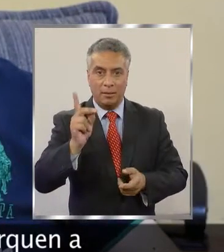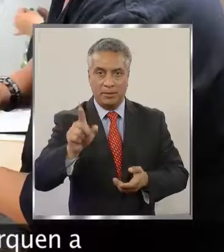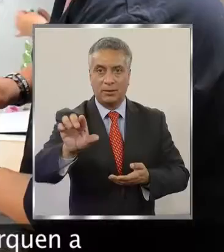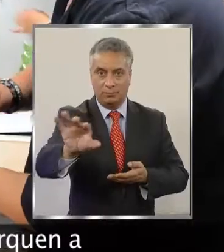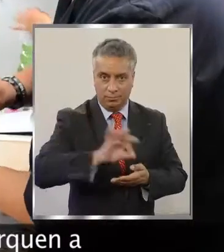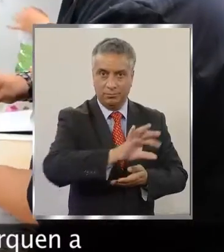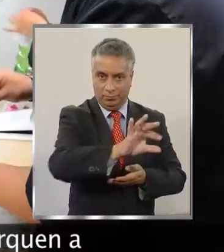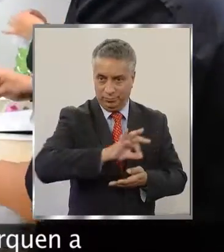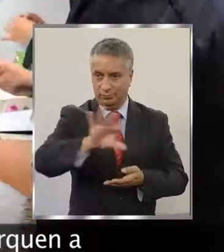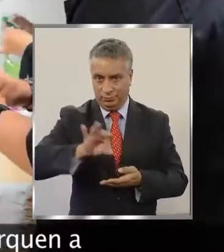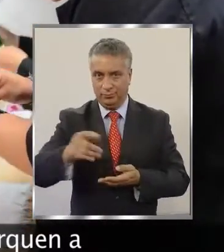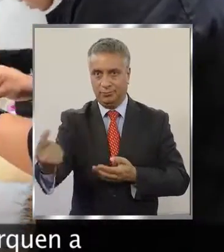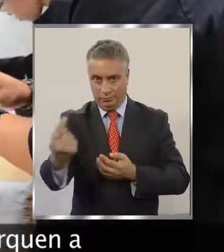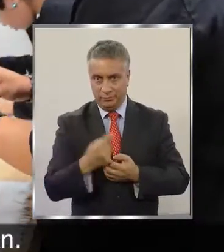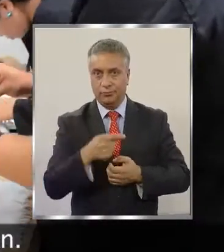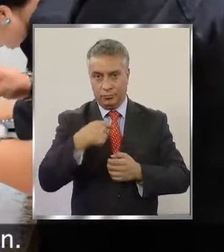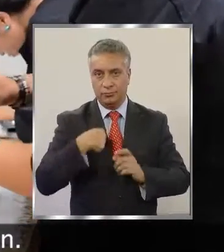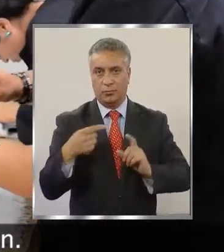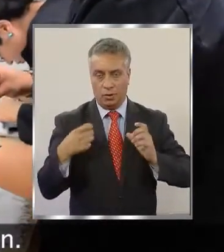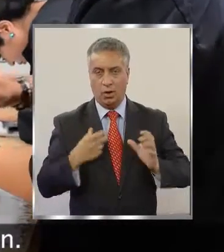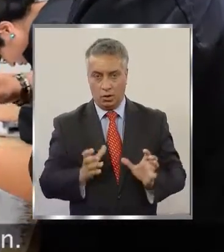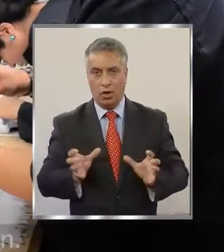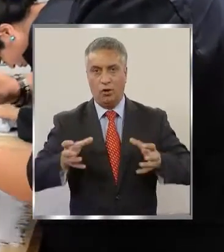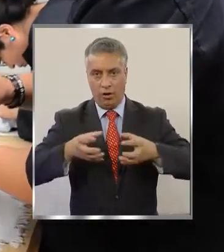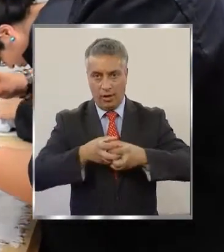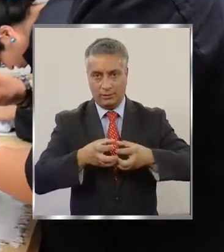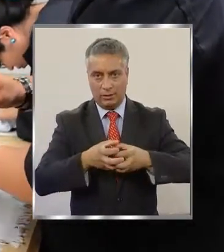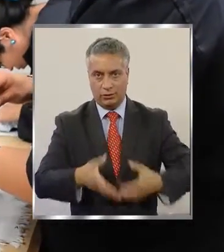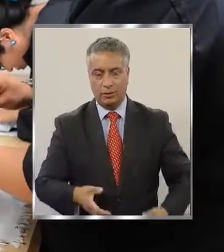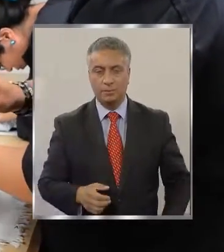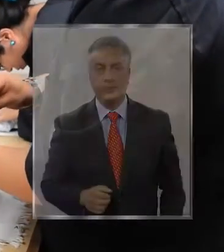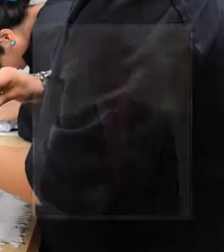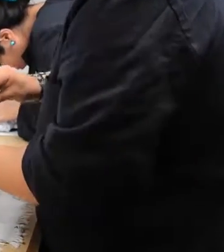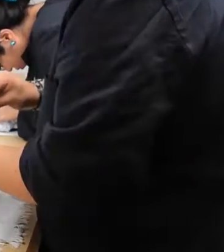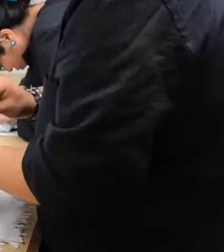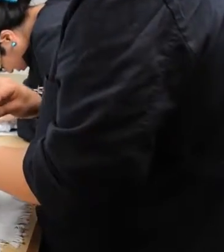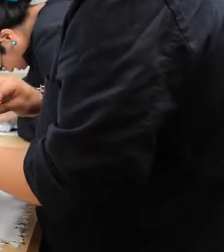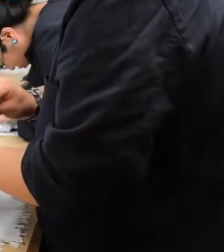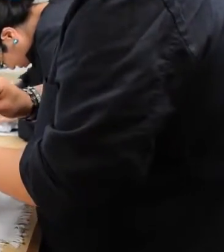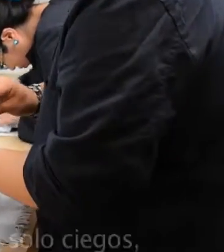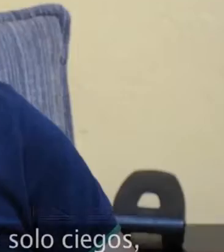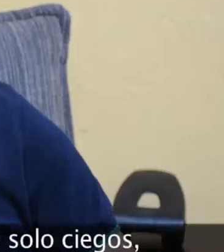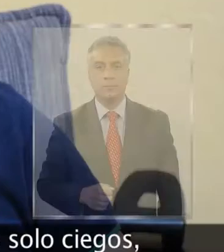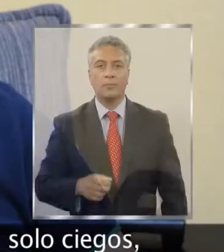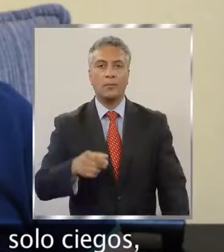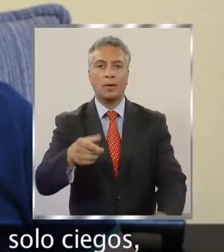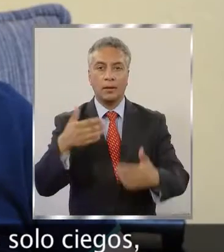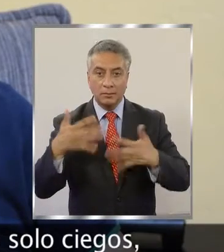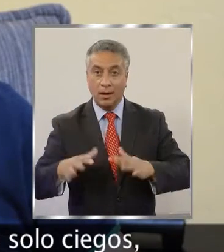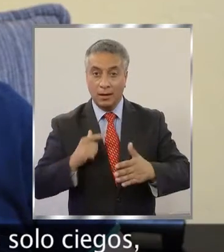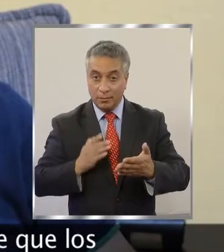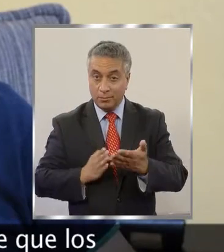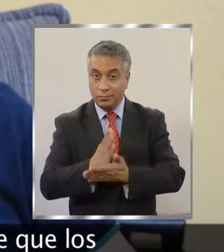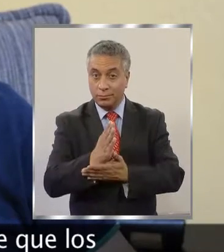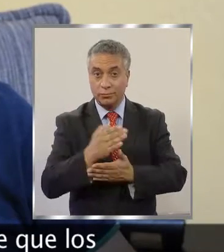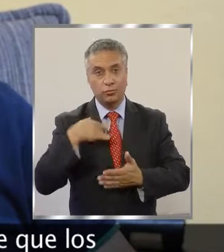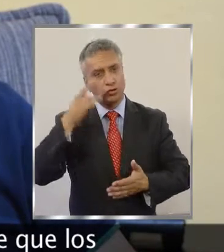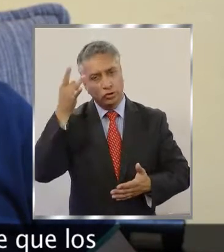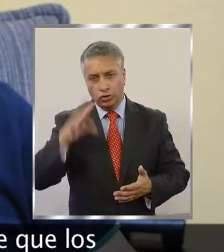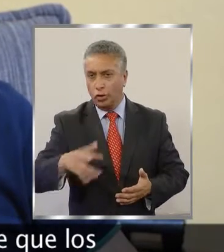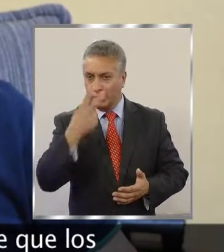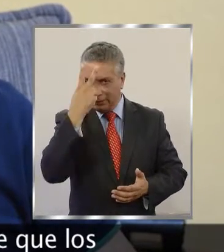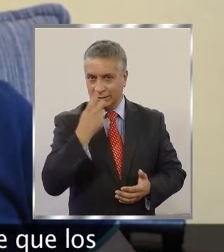con discapacidad que se acerquen a nuestra organización. Cuando comenzamos, éramos sólo ciegos.